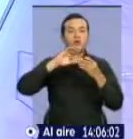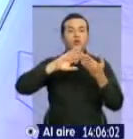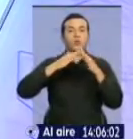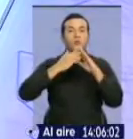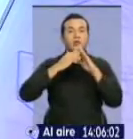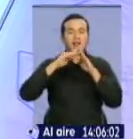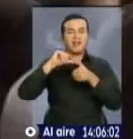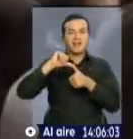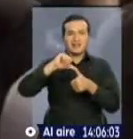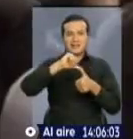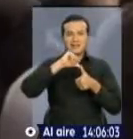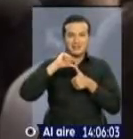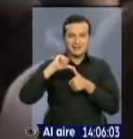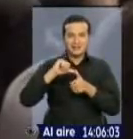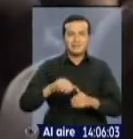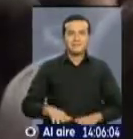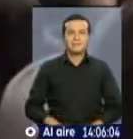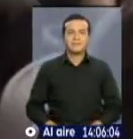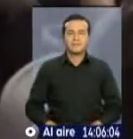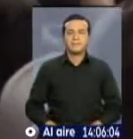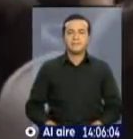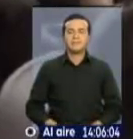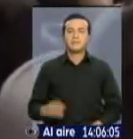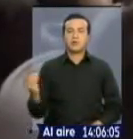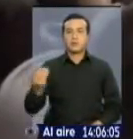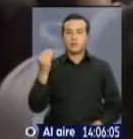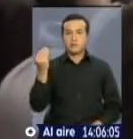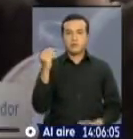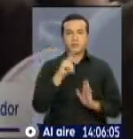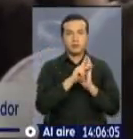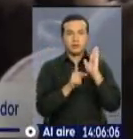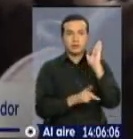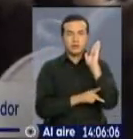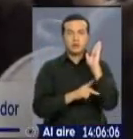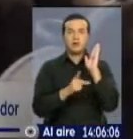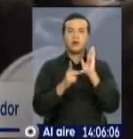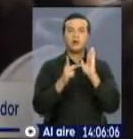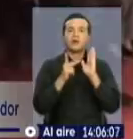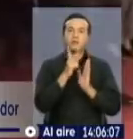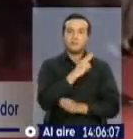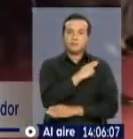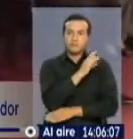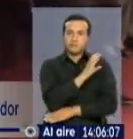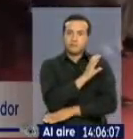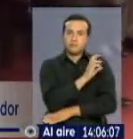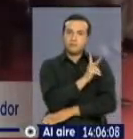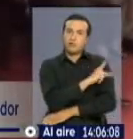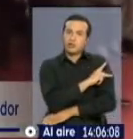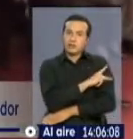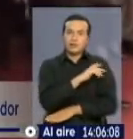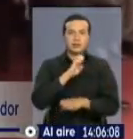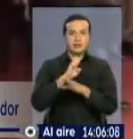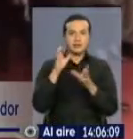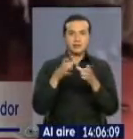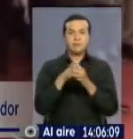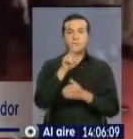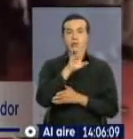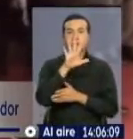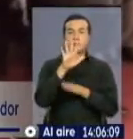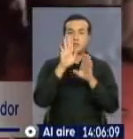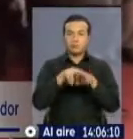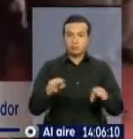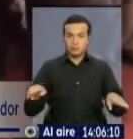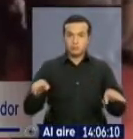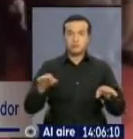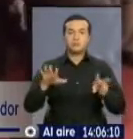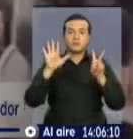andina. Estos son los primeros jóvenes parlamentarios politécnicos del Ecuador. Estos 25 estudiantes, escogidos